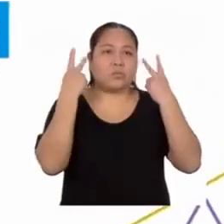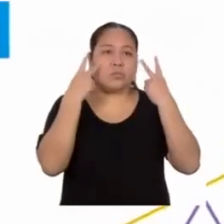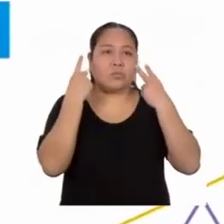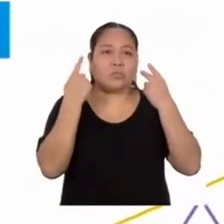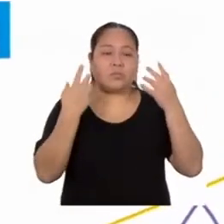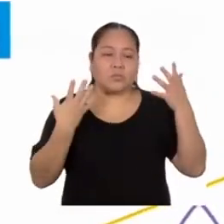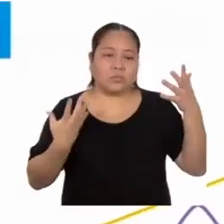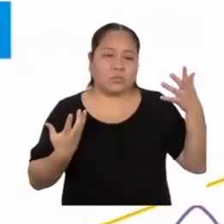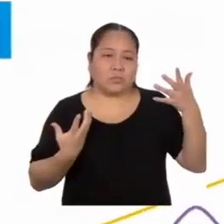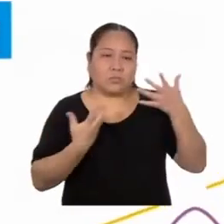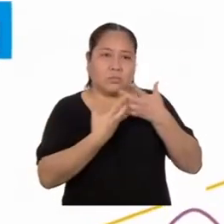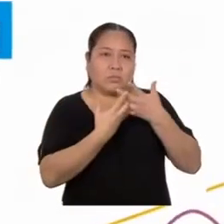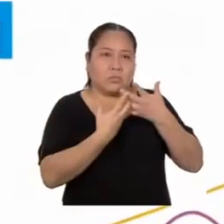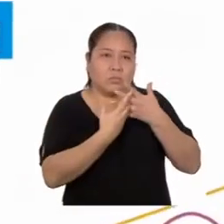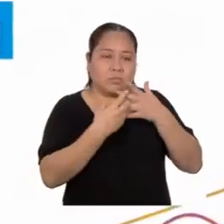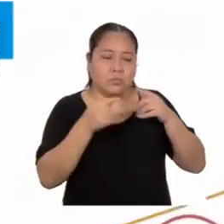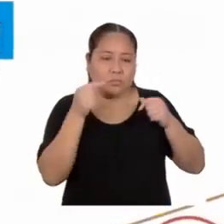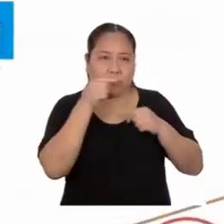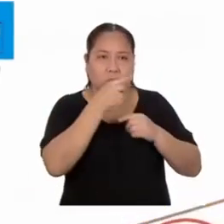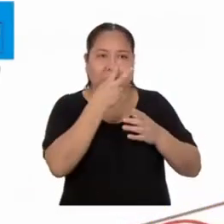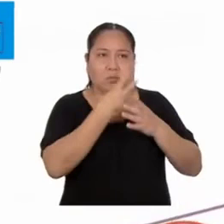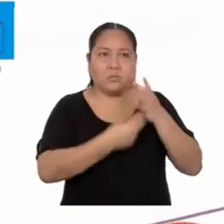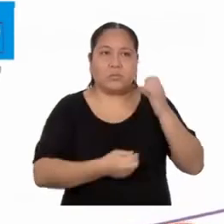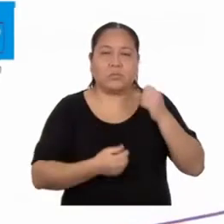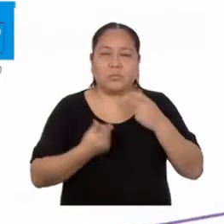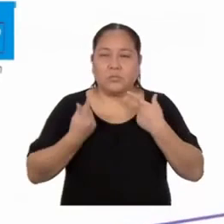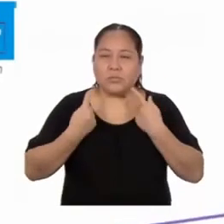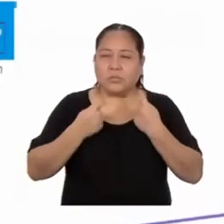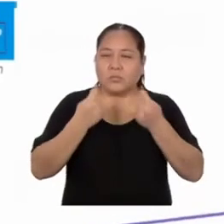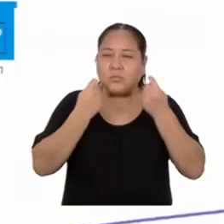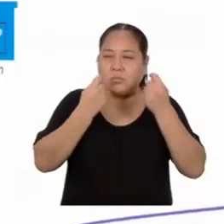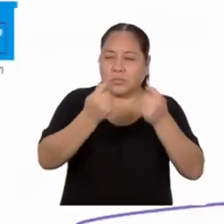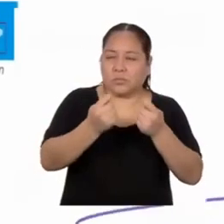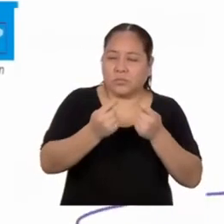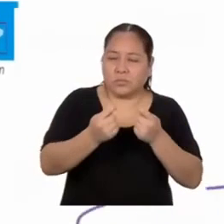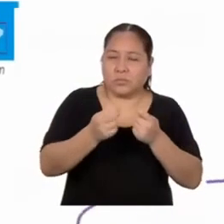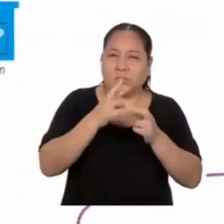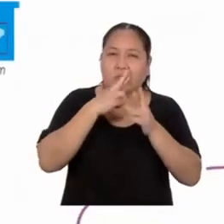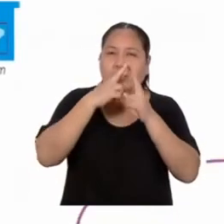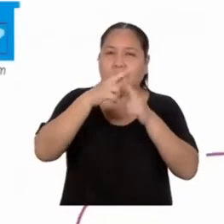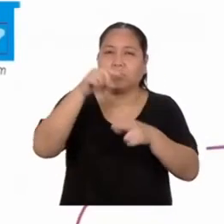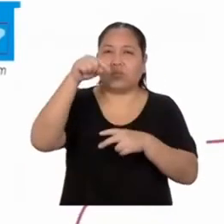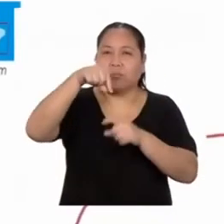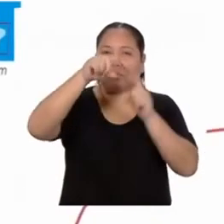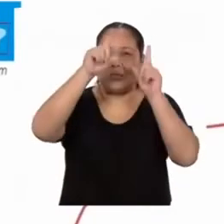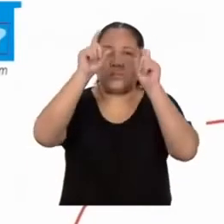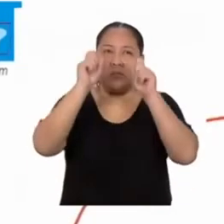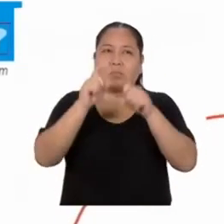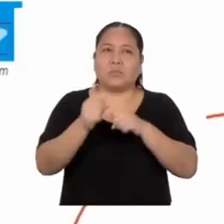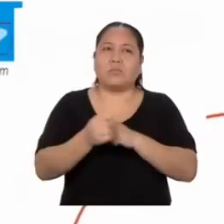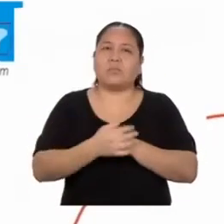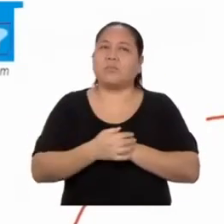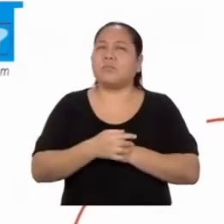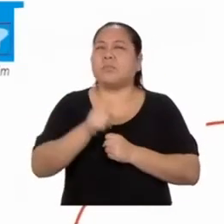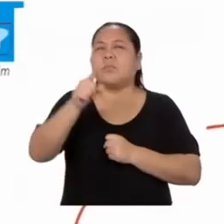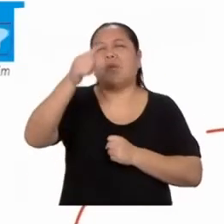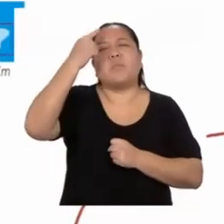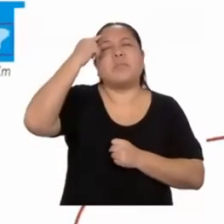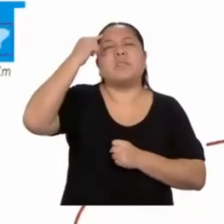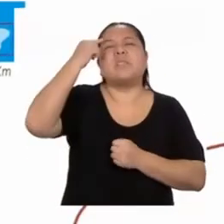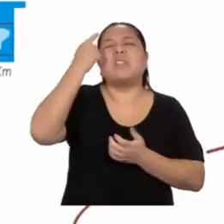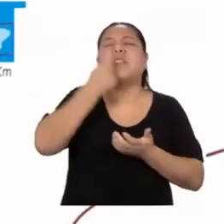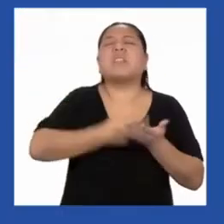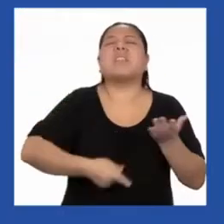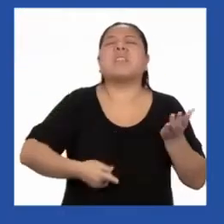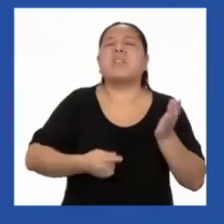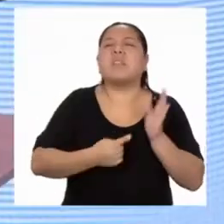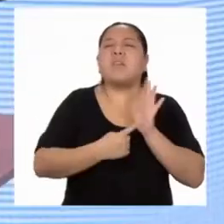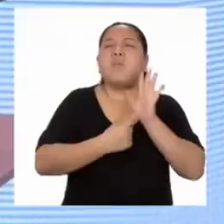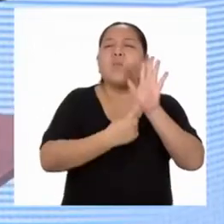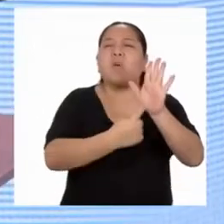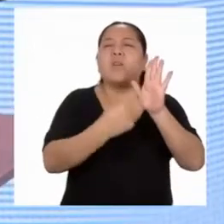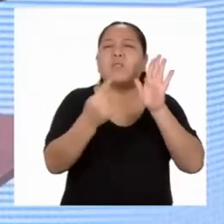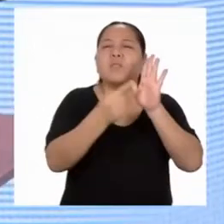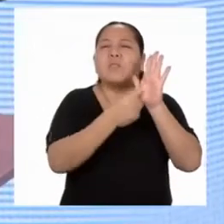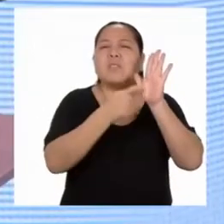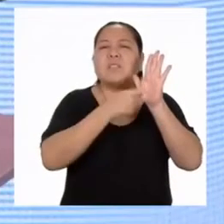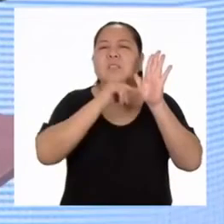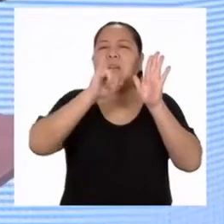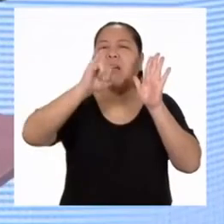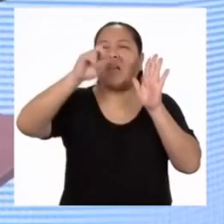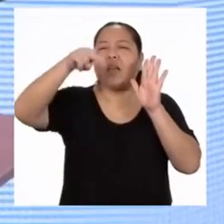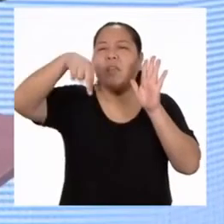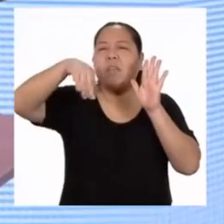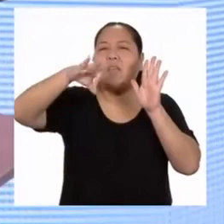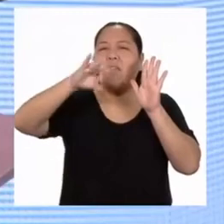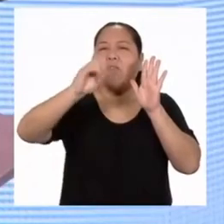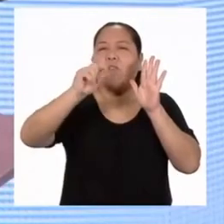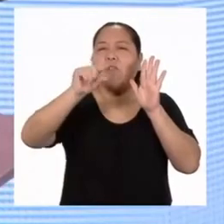Relacionemos estos datos e intentemos responder a esta pregunta. ¿De qué creemos que trata la infografía? Profesora,